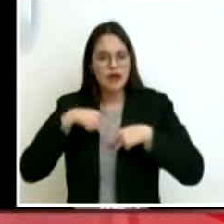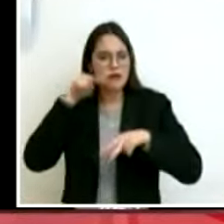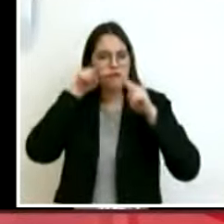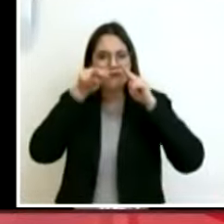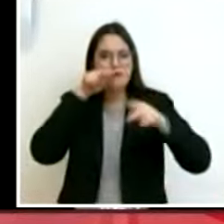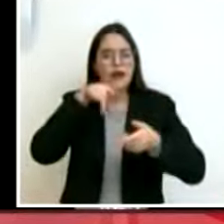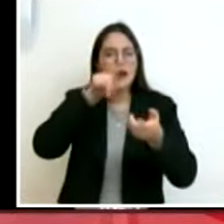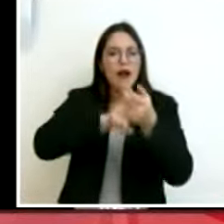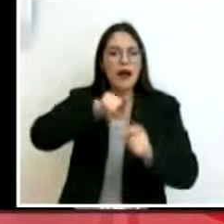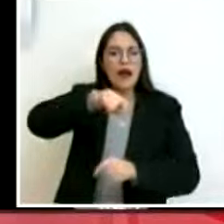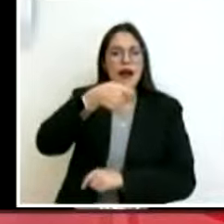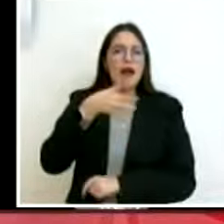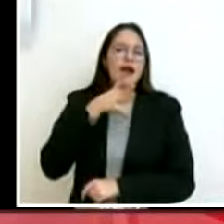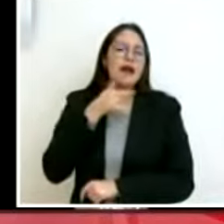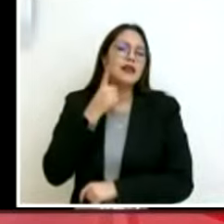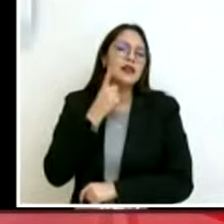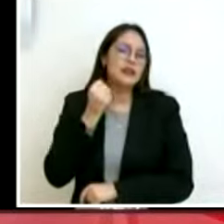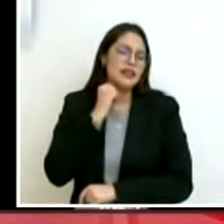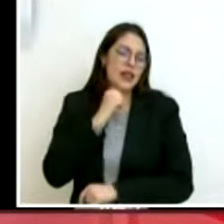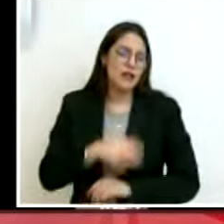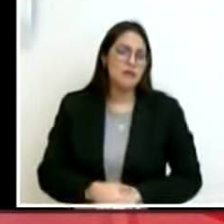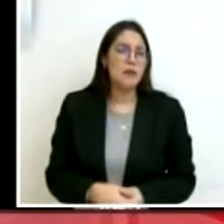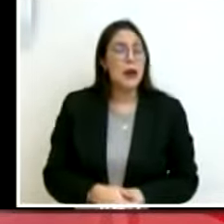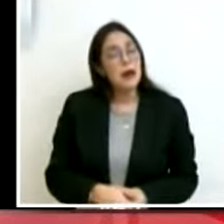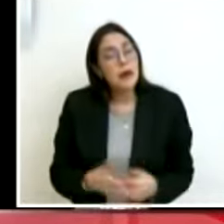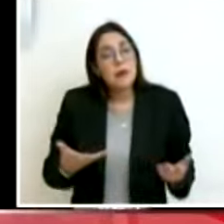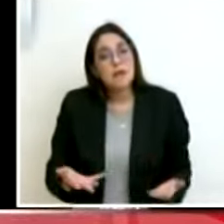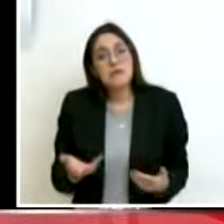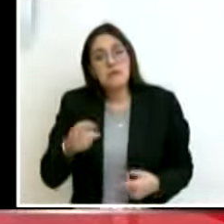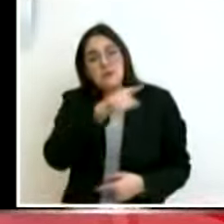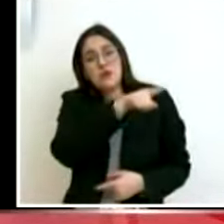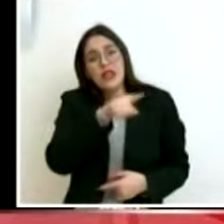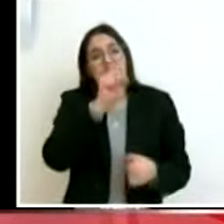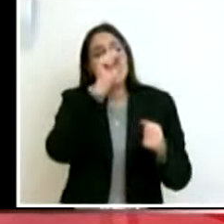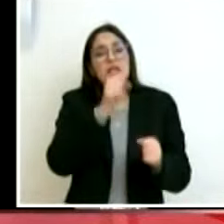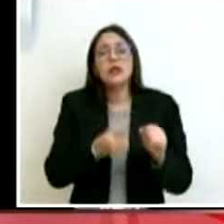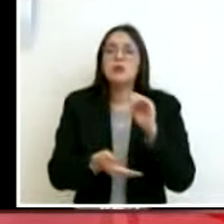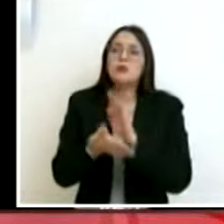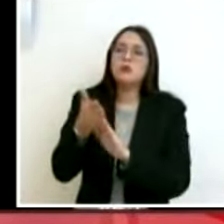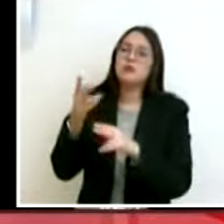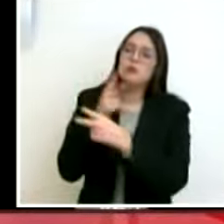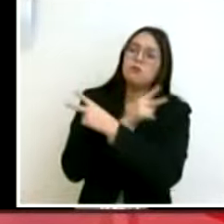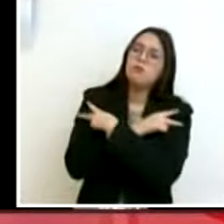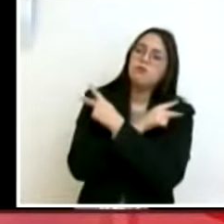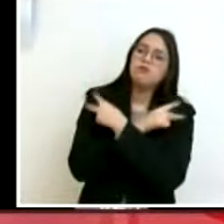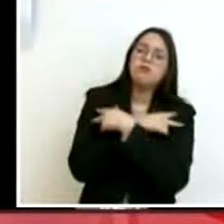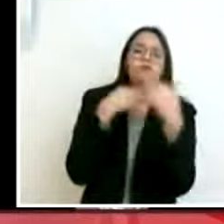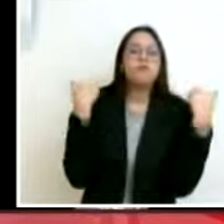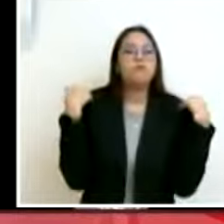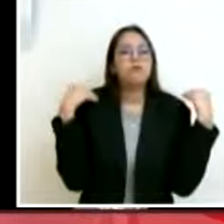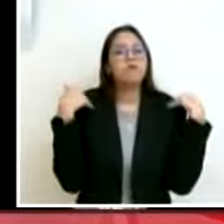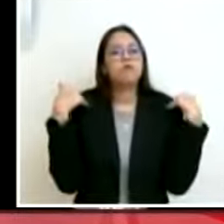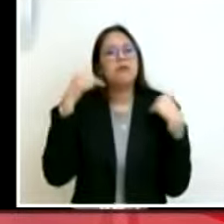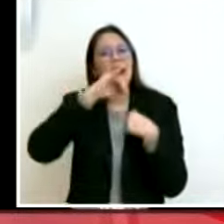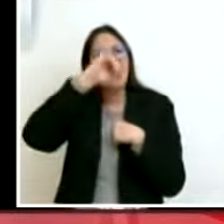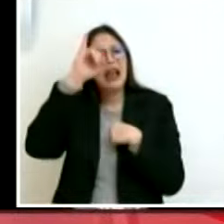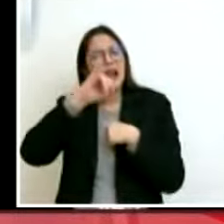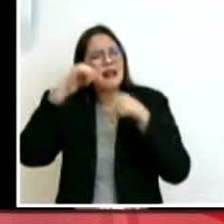del Congreso. Pero claro, ustedes seguramente andaban de vacaciones porque nunca